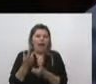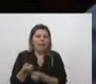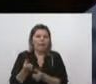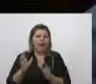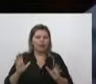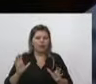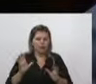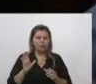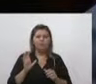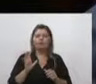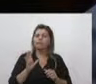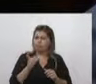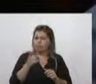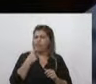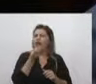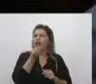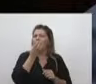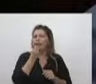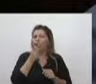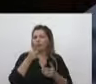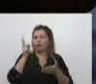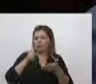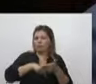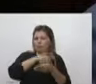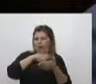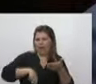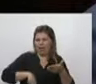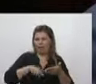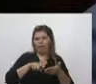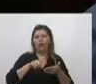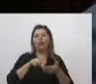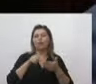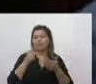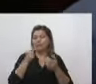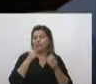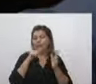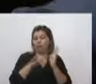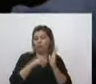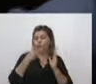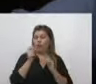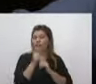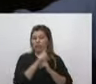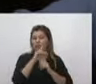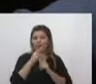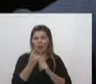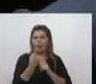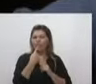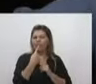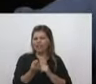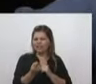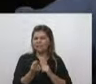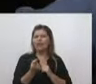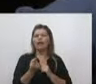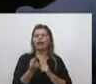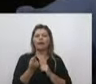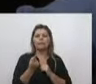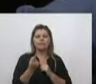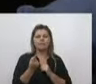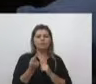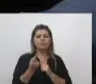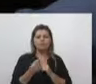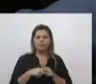misma manera que actuaba Cristina Kirchner en la conducción del Senado, es decir, que ignore el reglamento. Lo que hizo la vicepresidenta fue aplicar